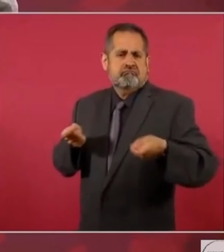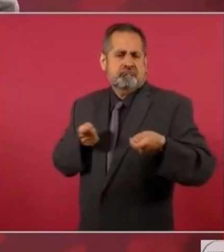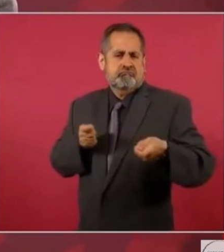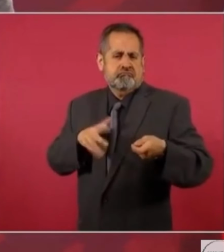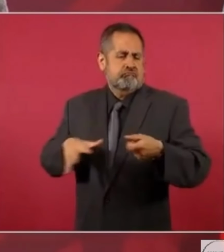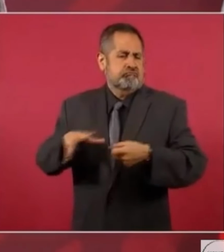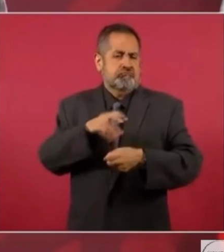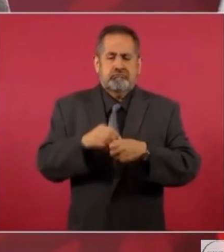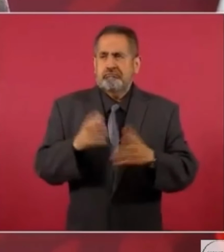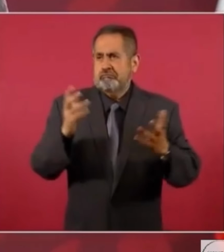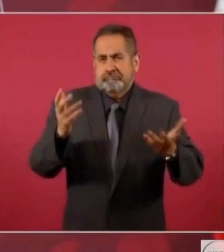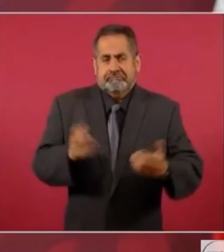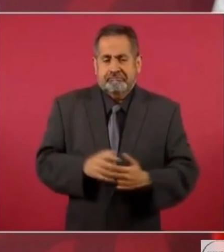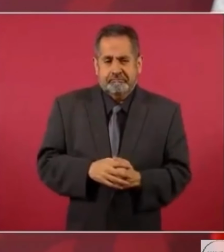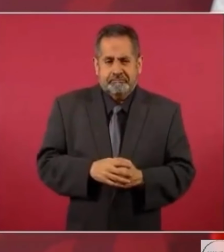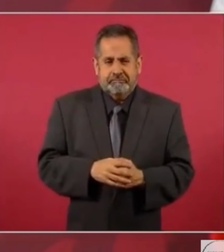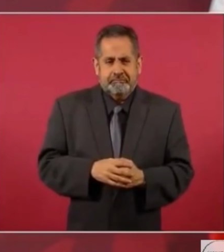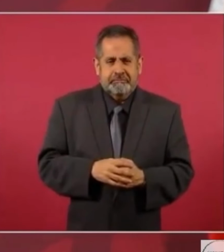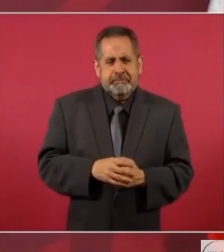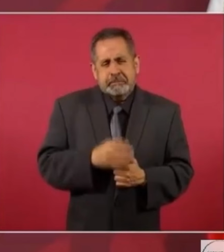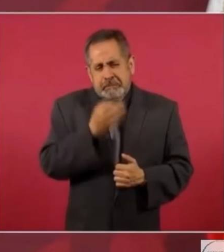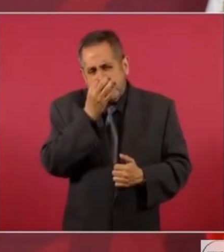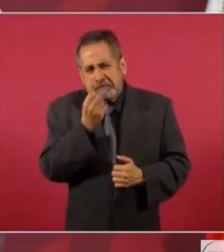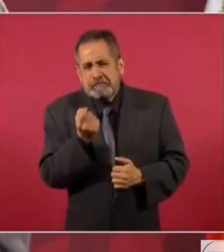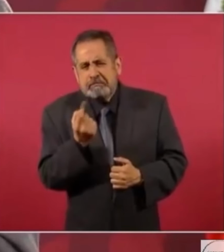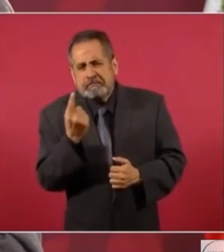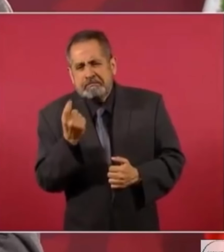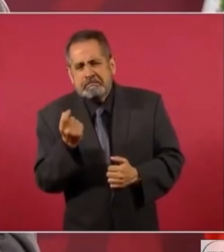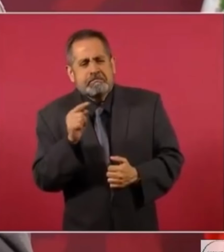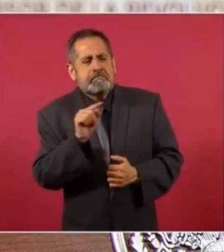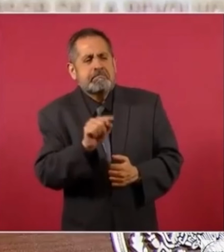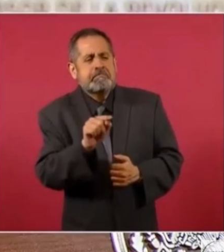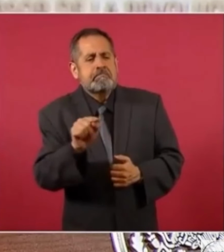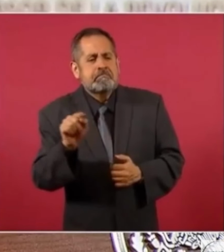solo habían muy poquitas